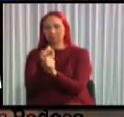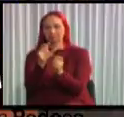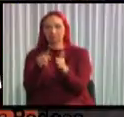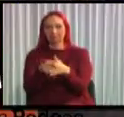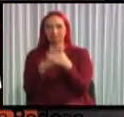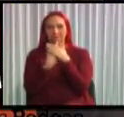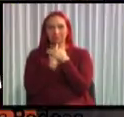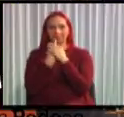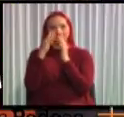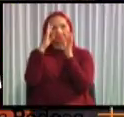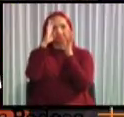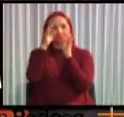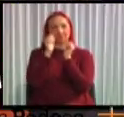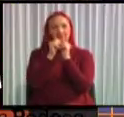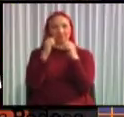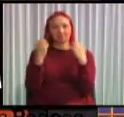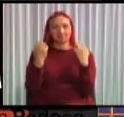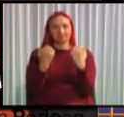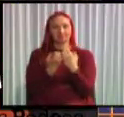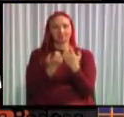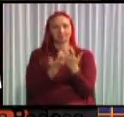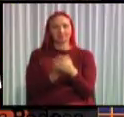comencé a explorar ya con un equipo.